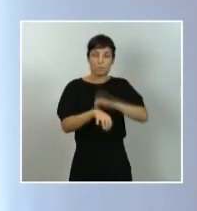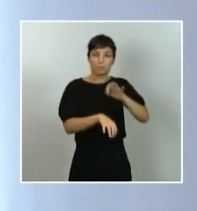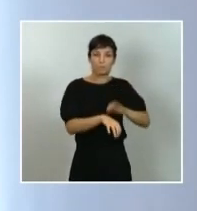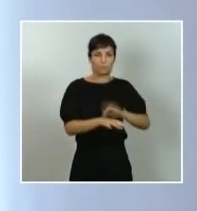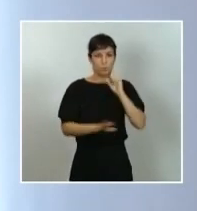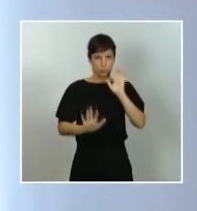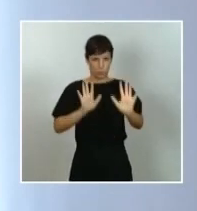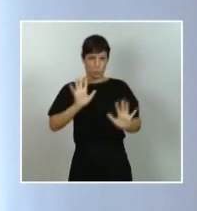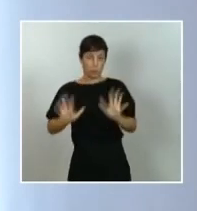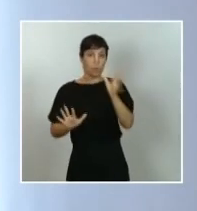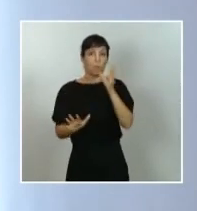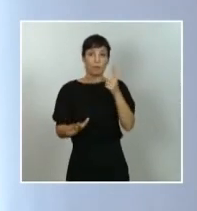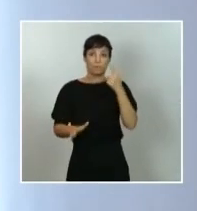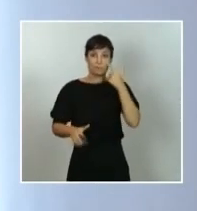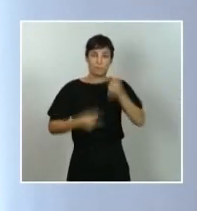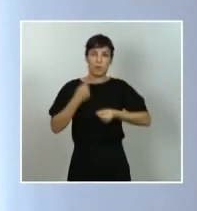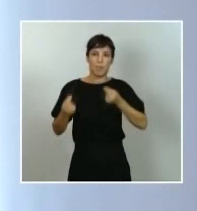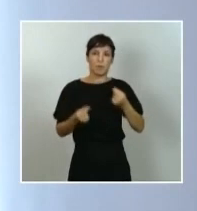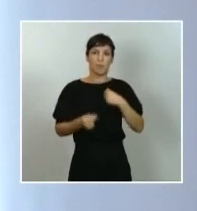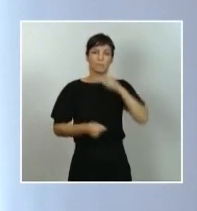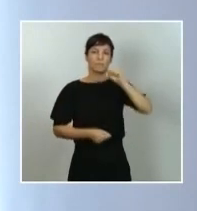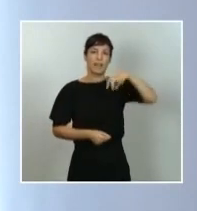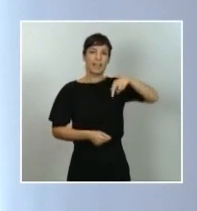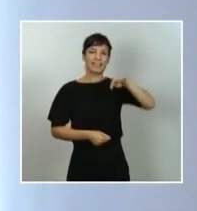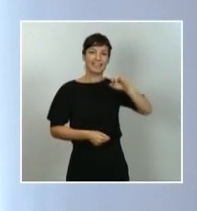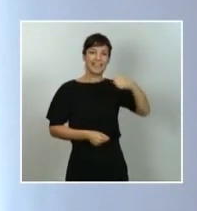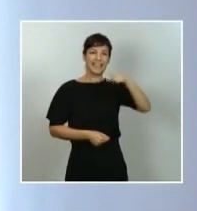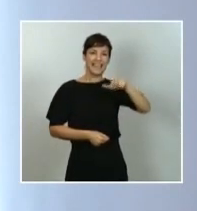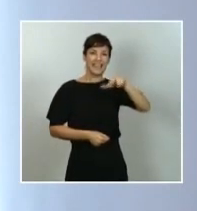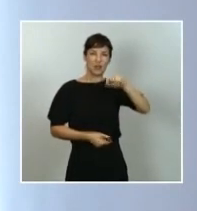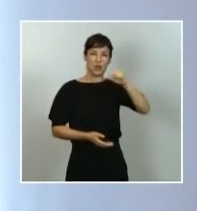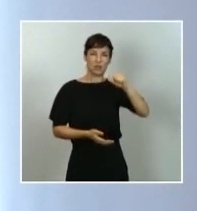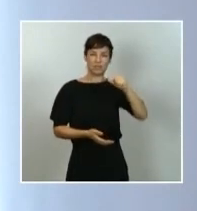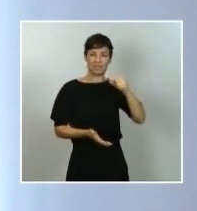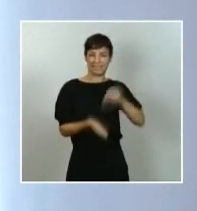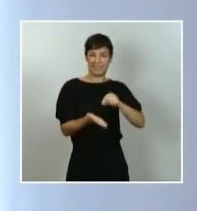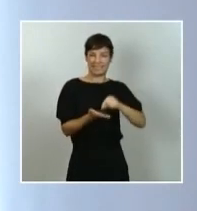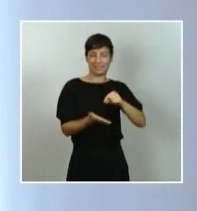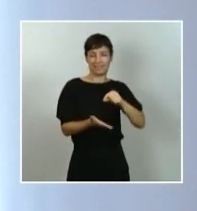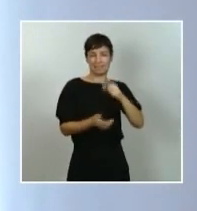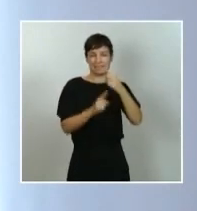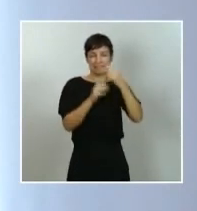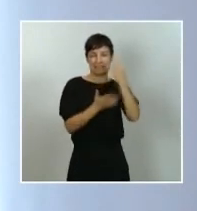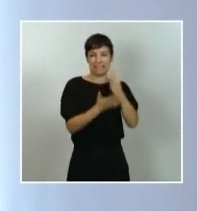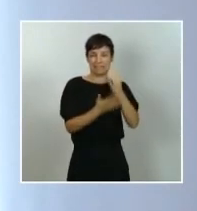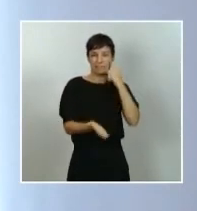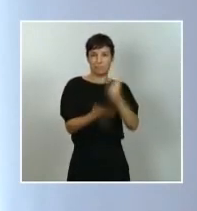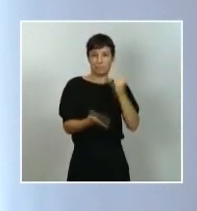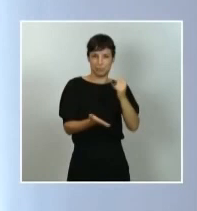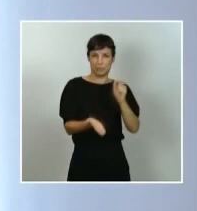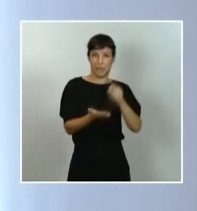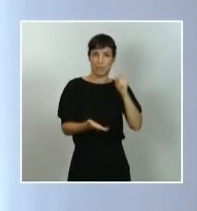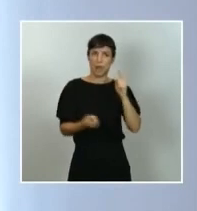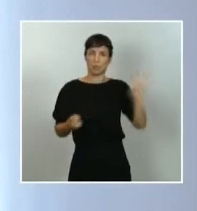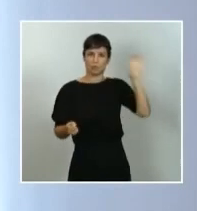y no solamente yo, sino muchos científicos hemos dicho muchas cosas y que no nos han hecho caso. Y ahora estamos todos